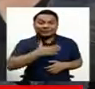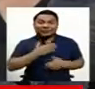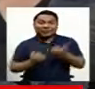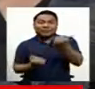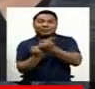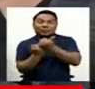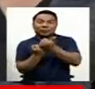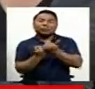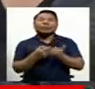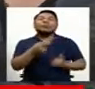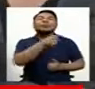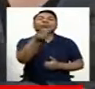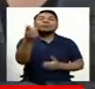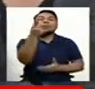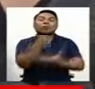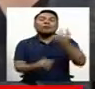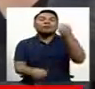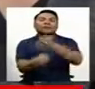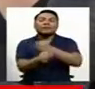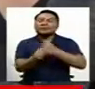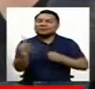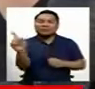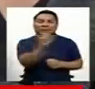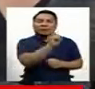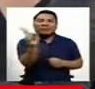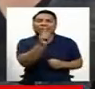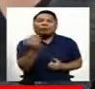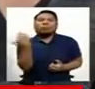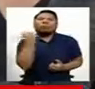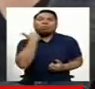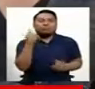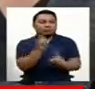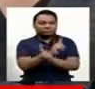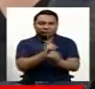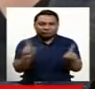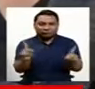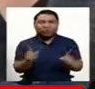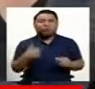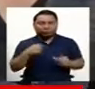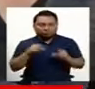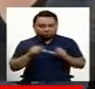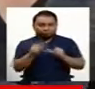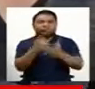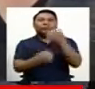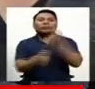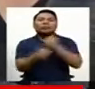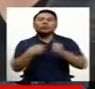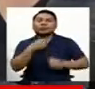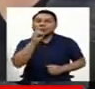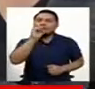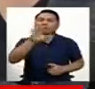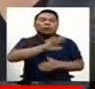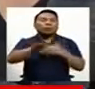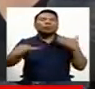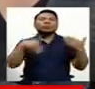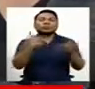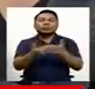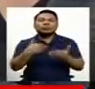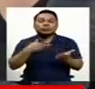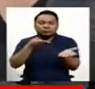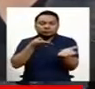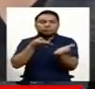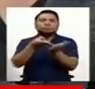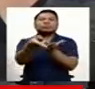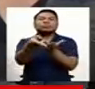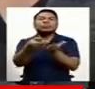su confianza no será defraudada. Afirmo con toda la solemnidad y